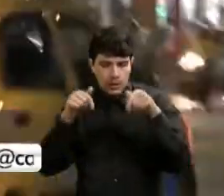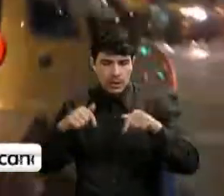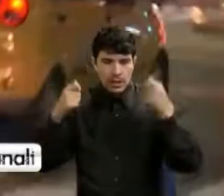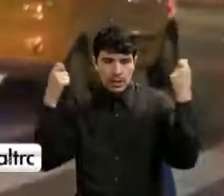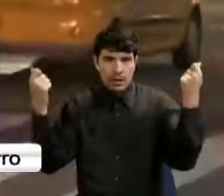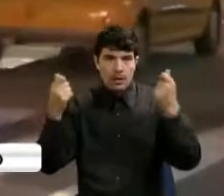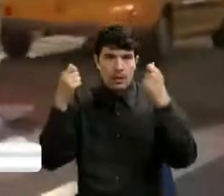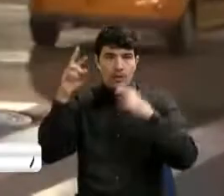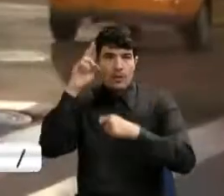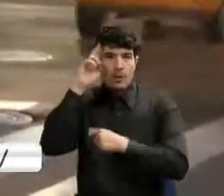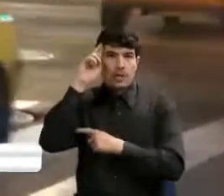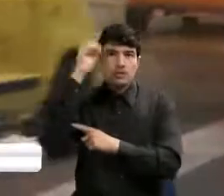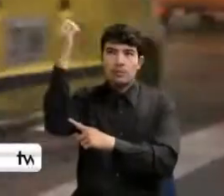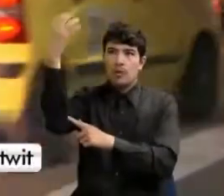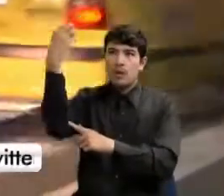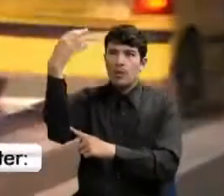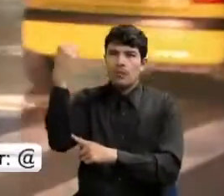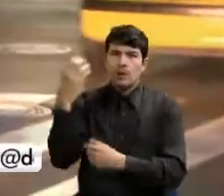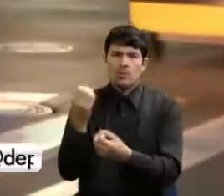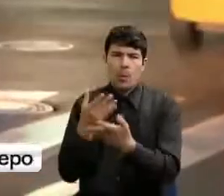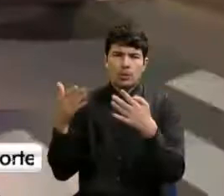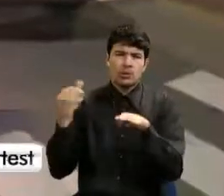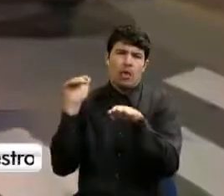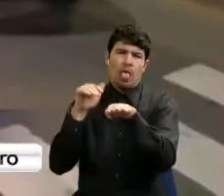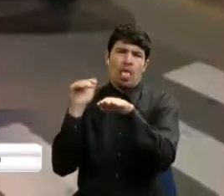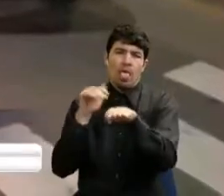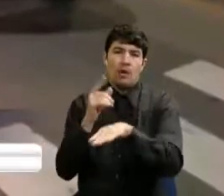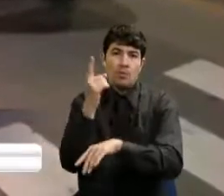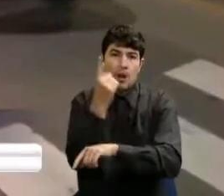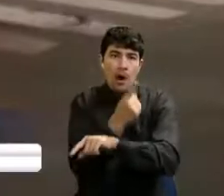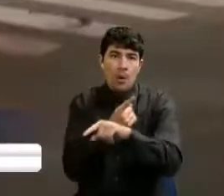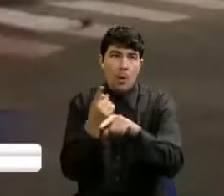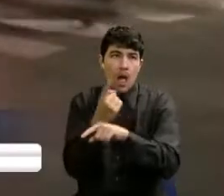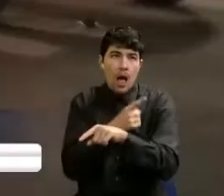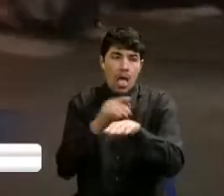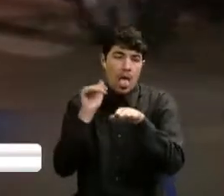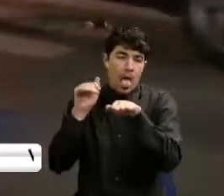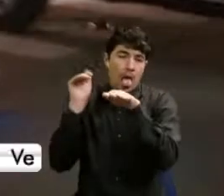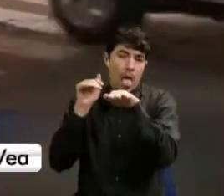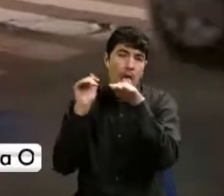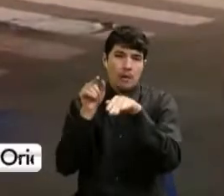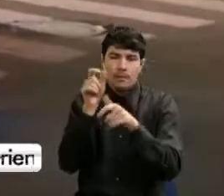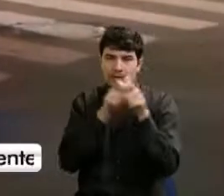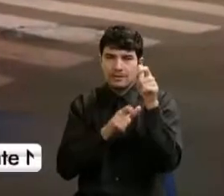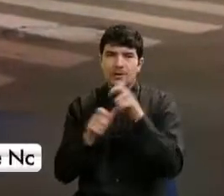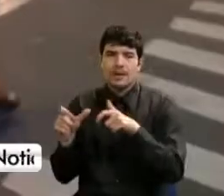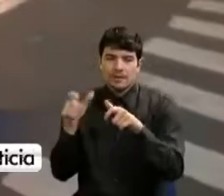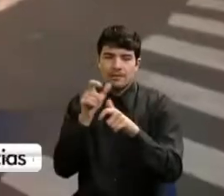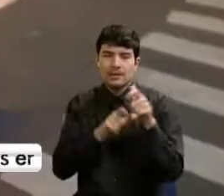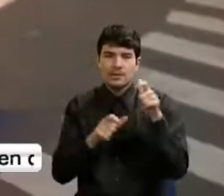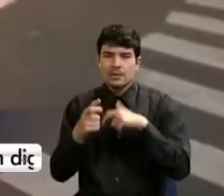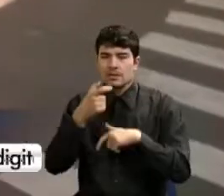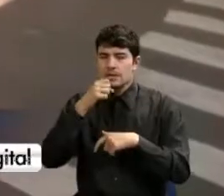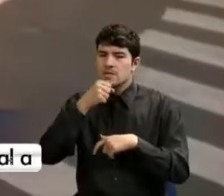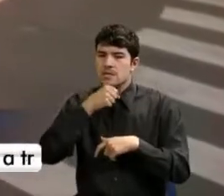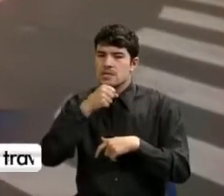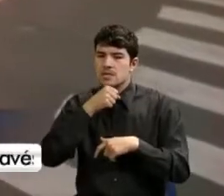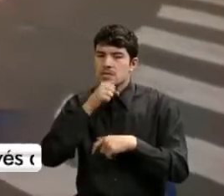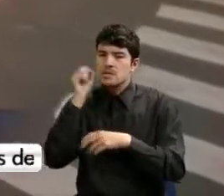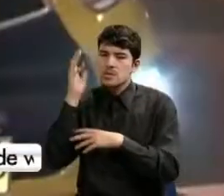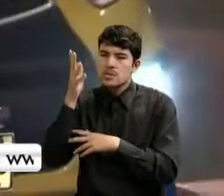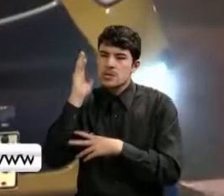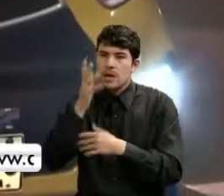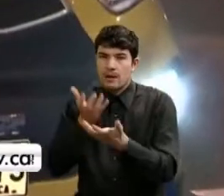Desde un semáforo en una vía bastante congestionada y en una hora pico, varios capacitadores imparten a través de un parlante una serie